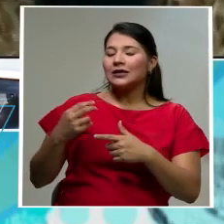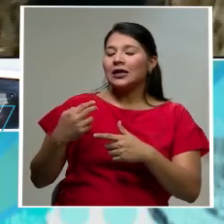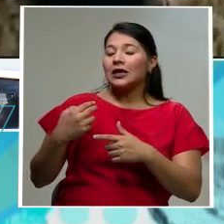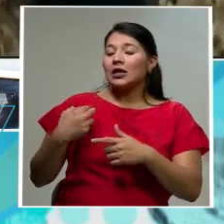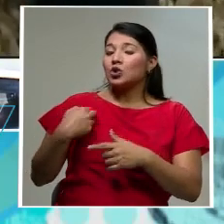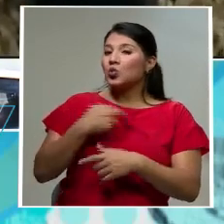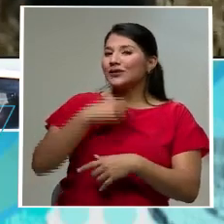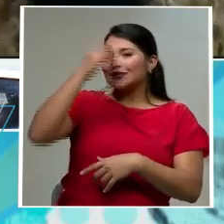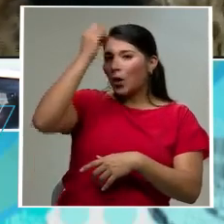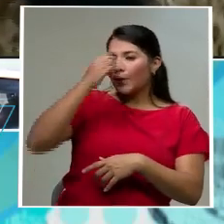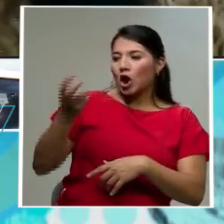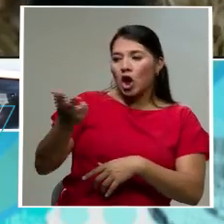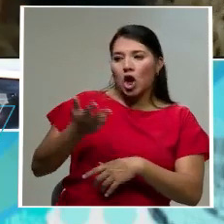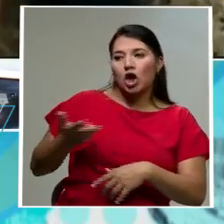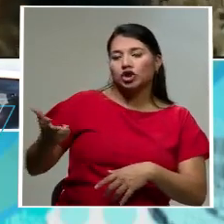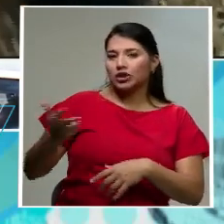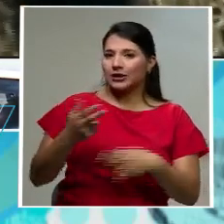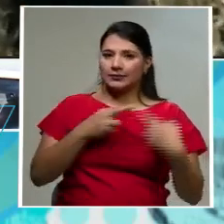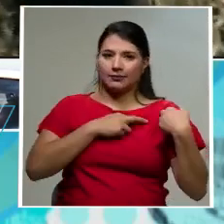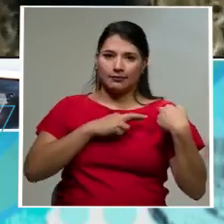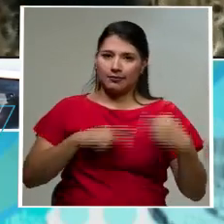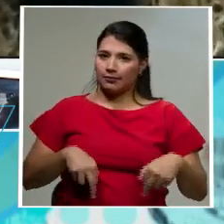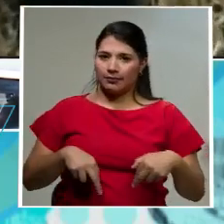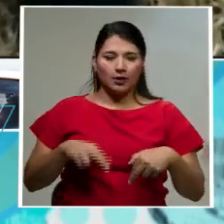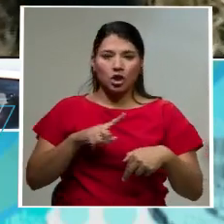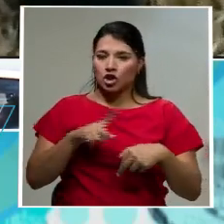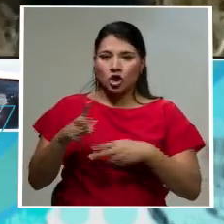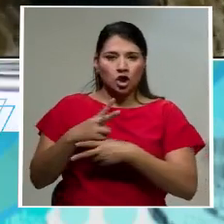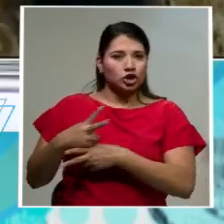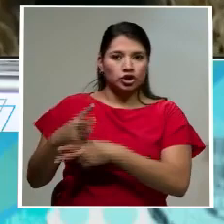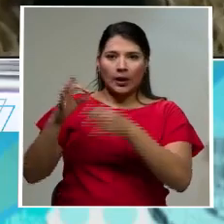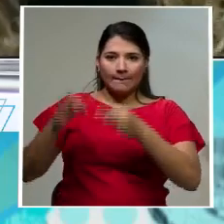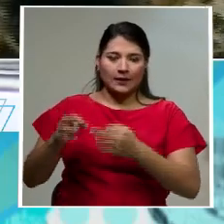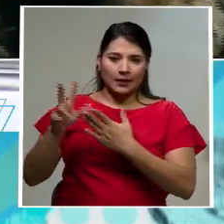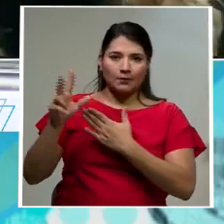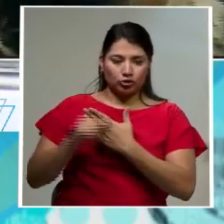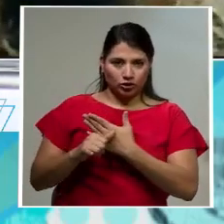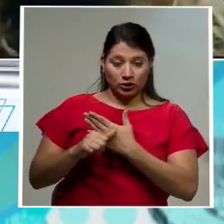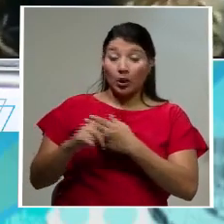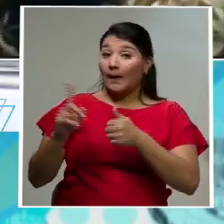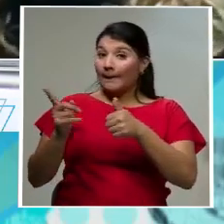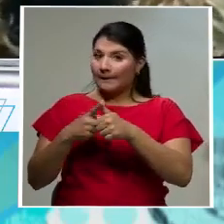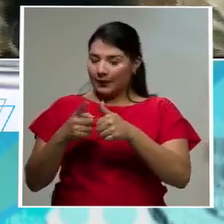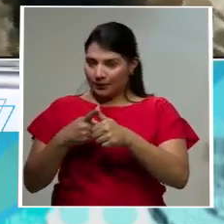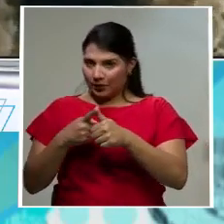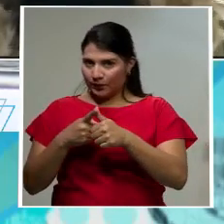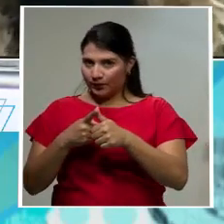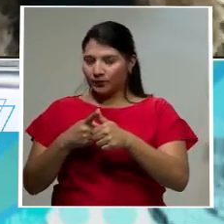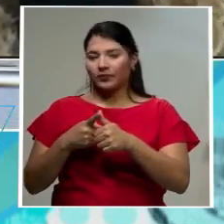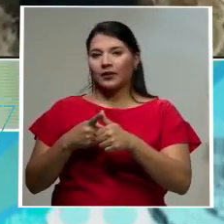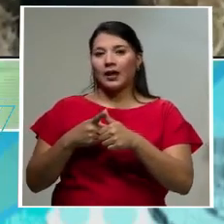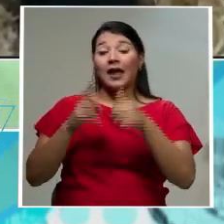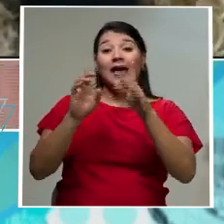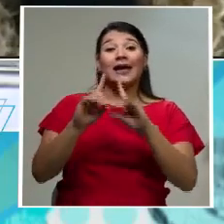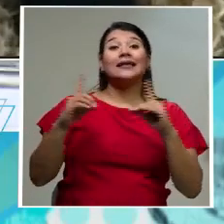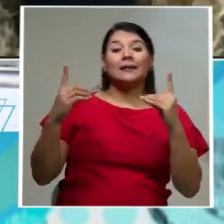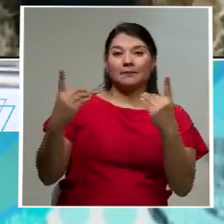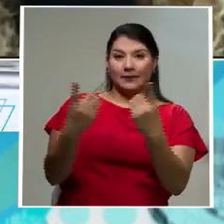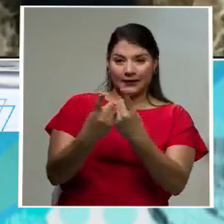irresponsables de no haber ejecutado el proyecto, ¿verdad? Como tal. Primero, la unidad